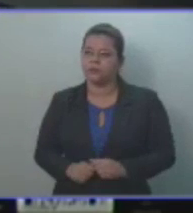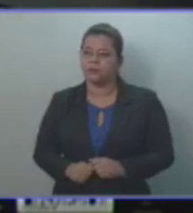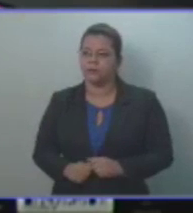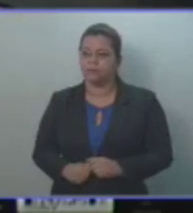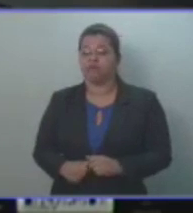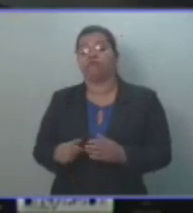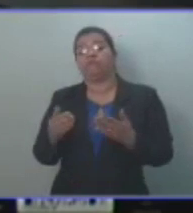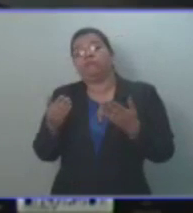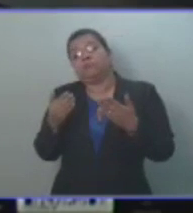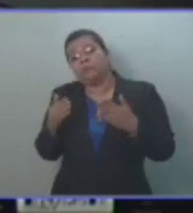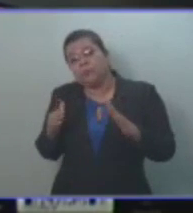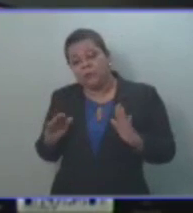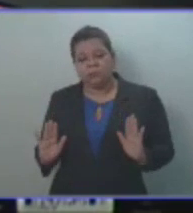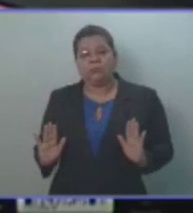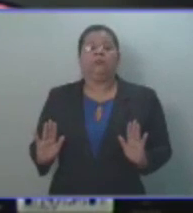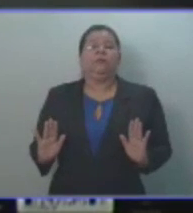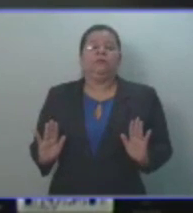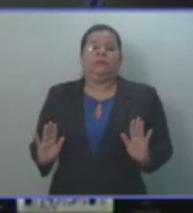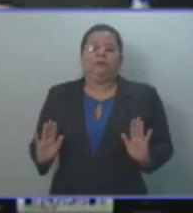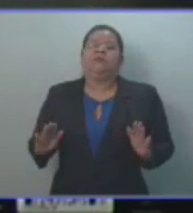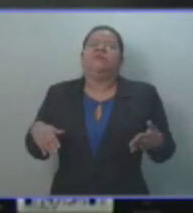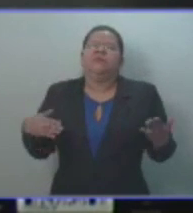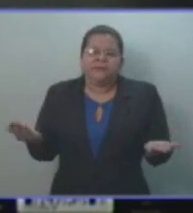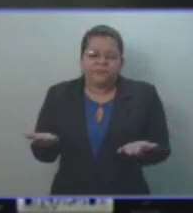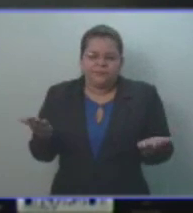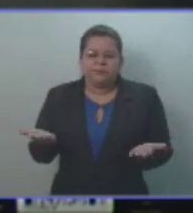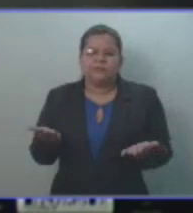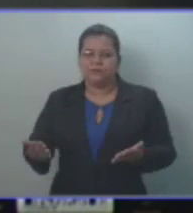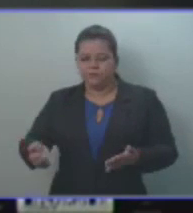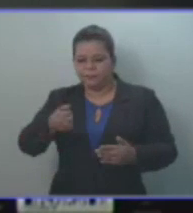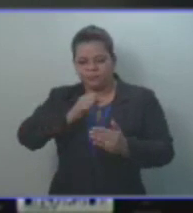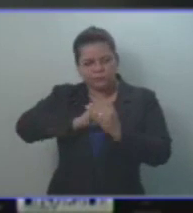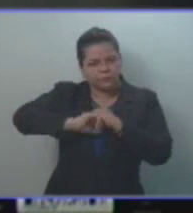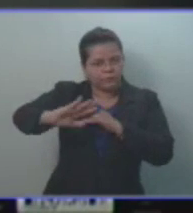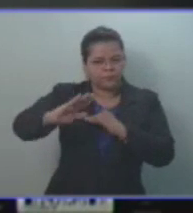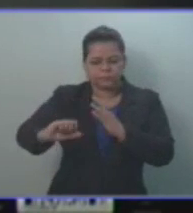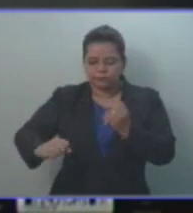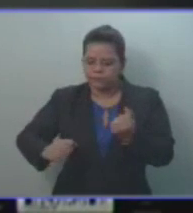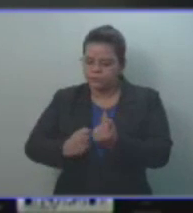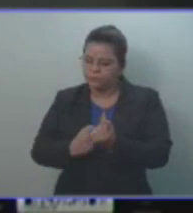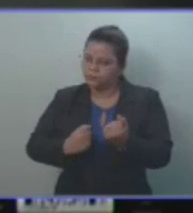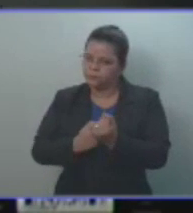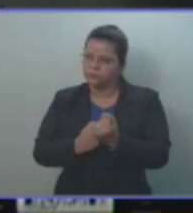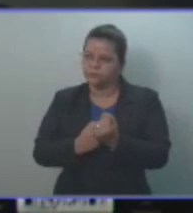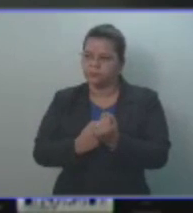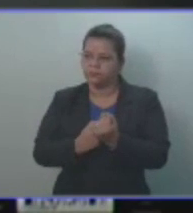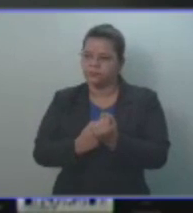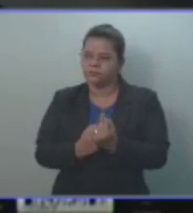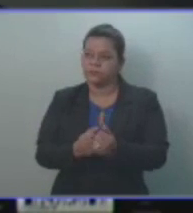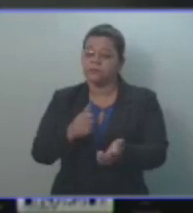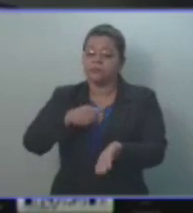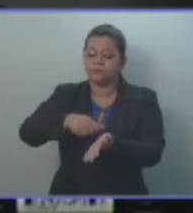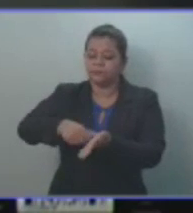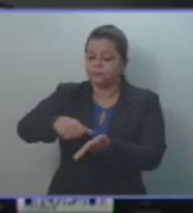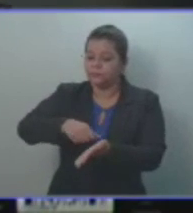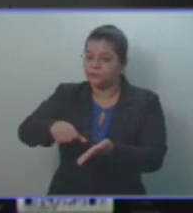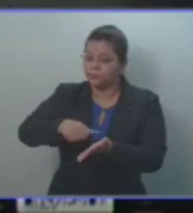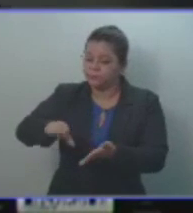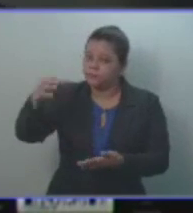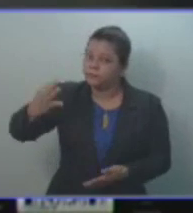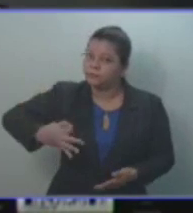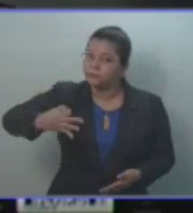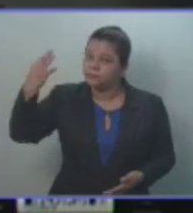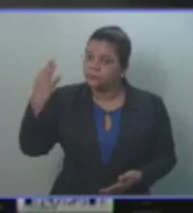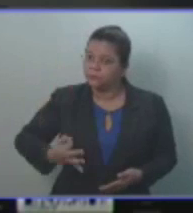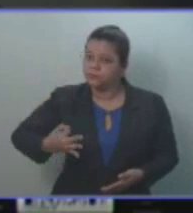el contrario, lo que hace es promulgar y fortalecer la cooperación que las alcaldías deben recibir